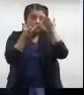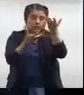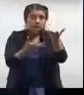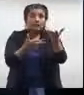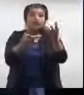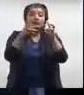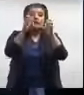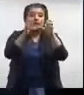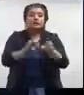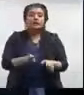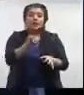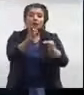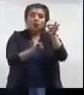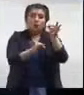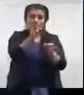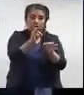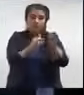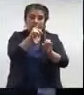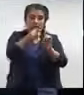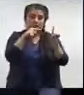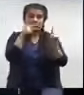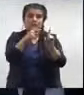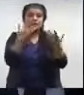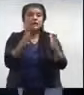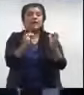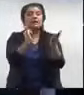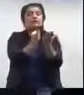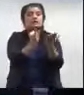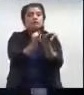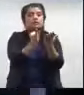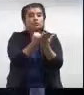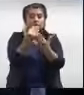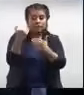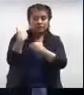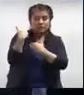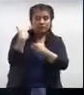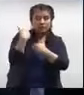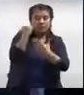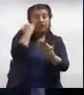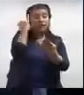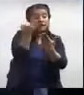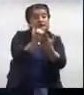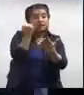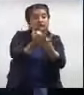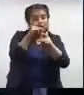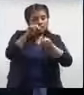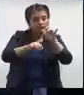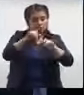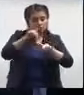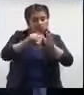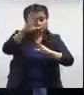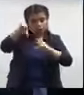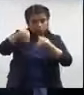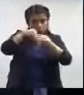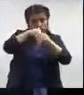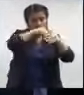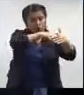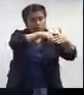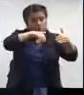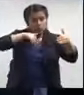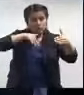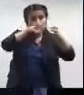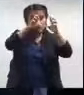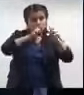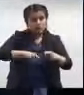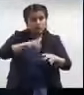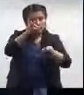Personas Jurídicas. Es la institución encargada de la inscripción, registro y archivo de registro de las